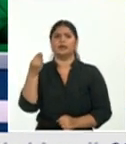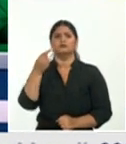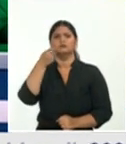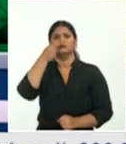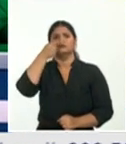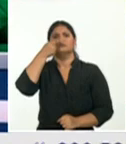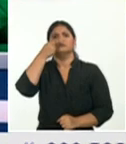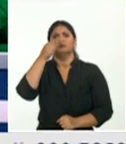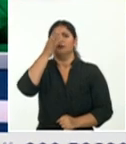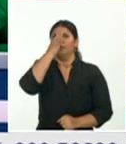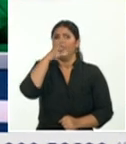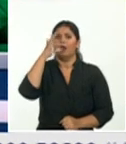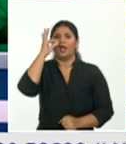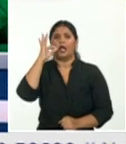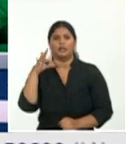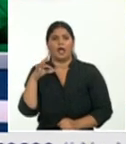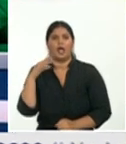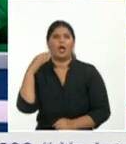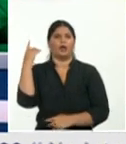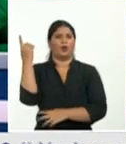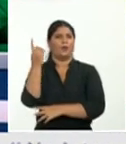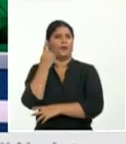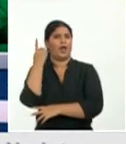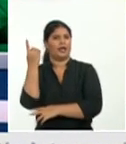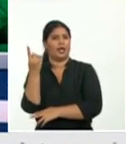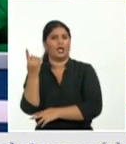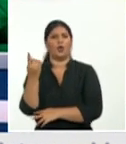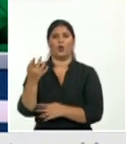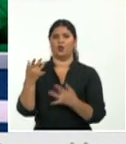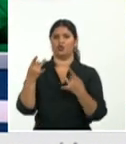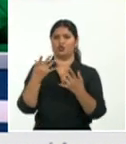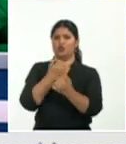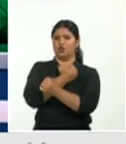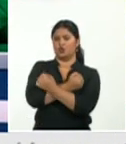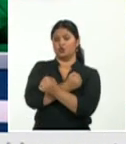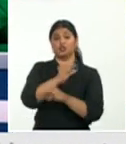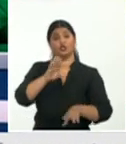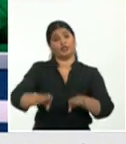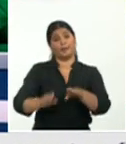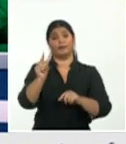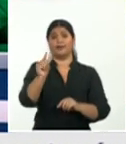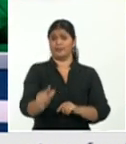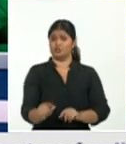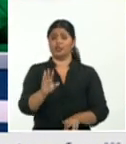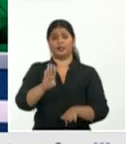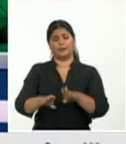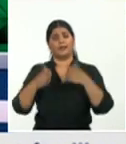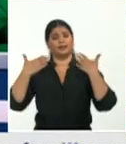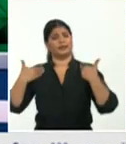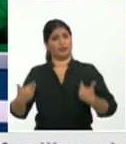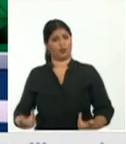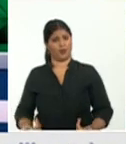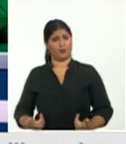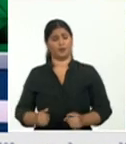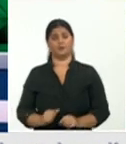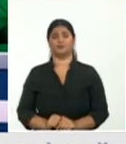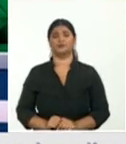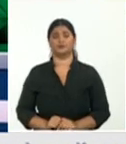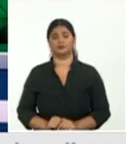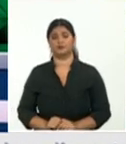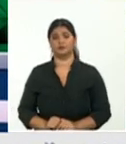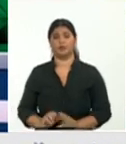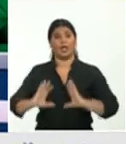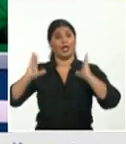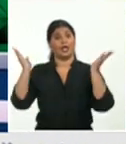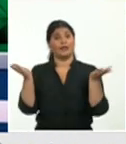catarrito, que no es tan catarrito, por los millones de personas que han muerto y los millones de